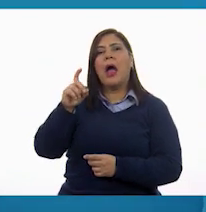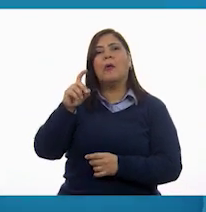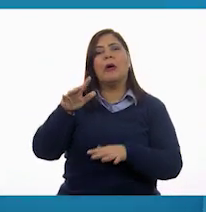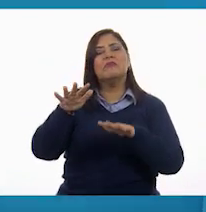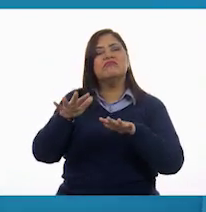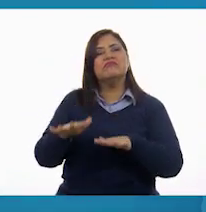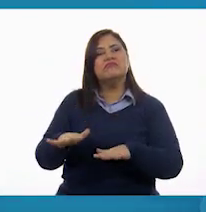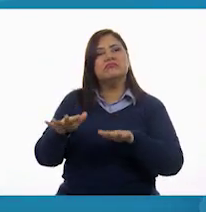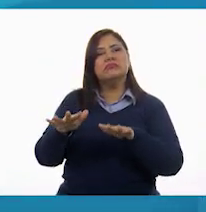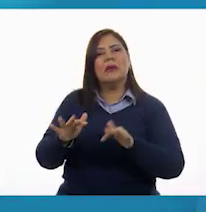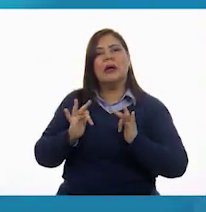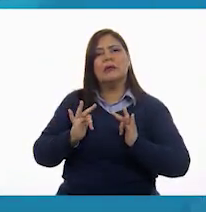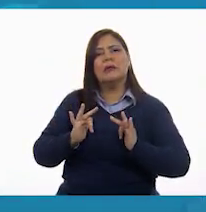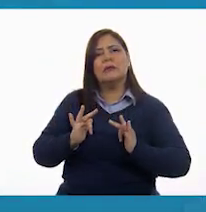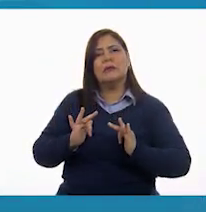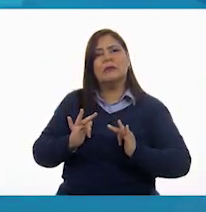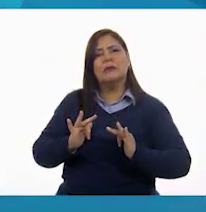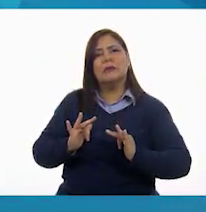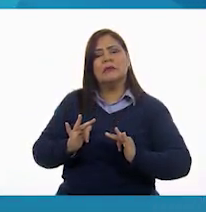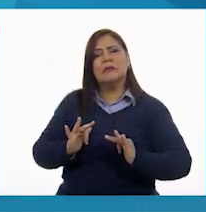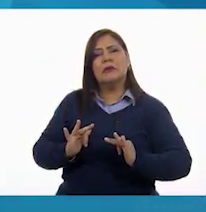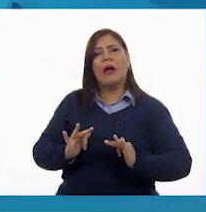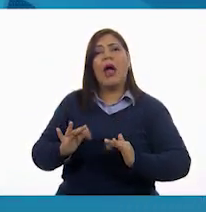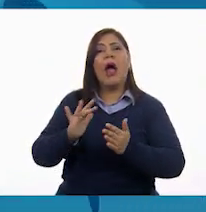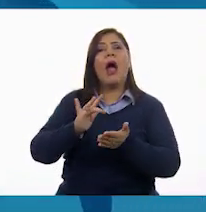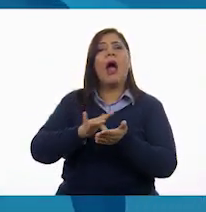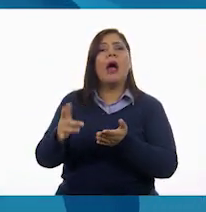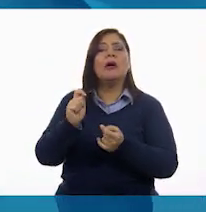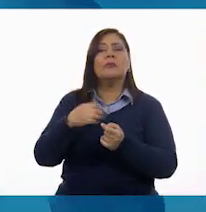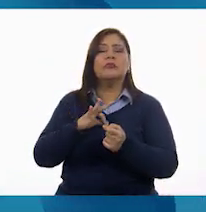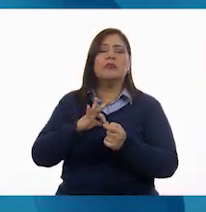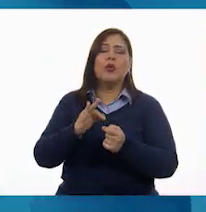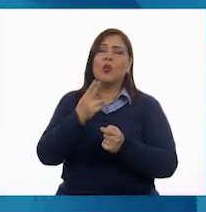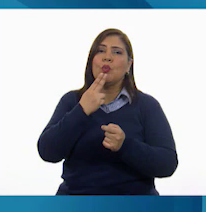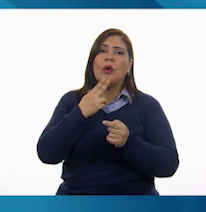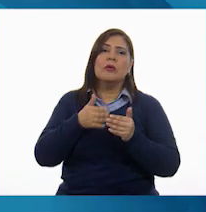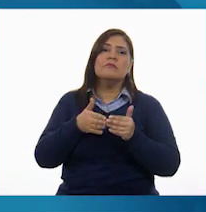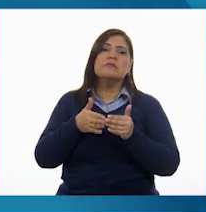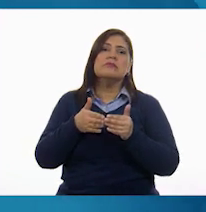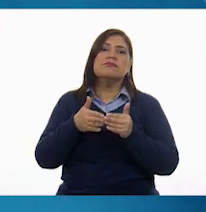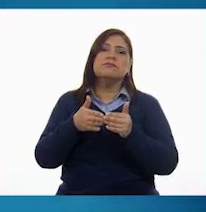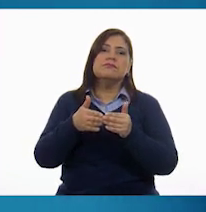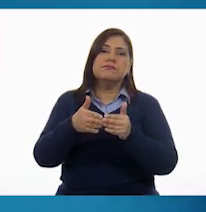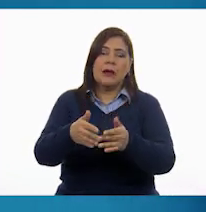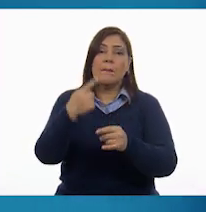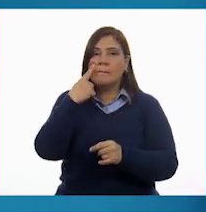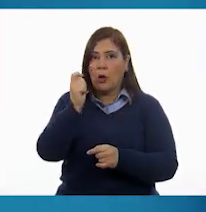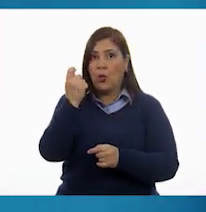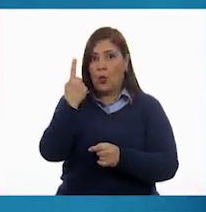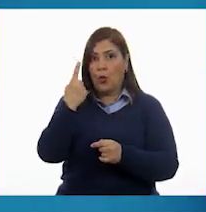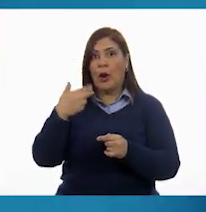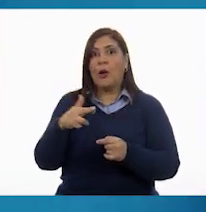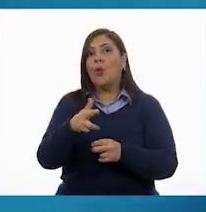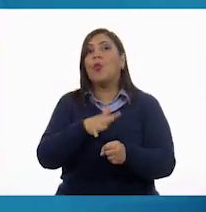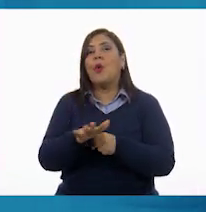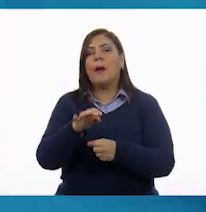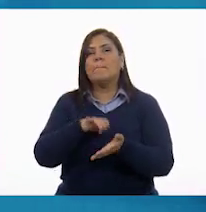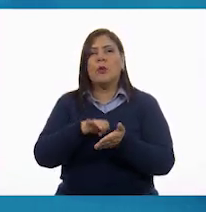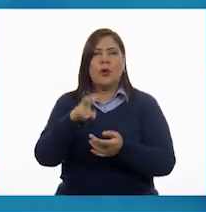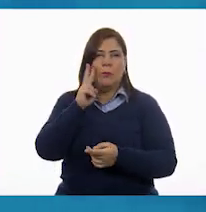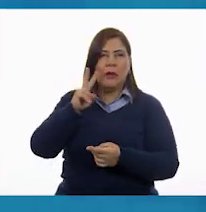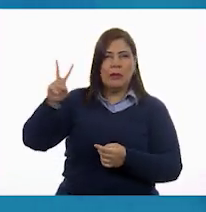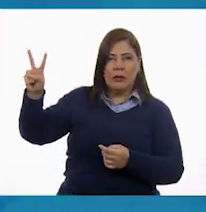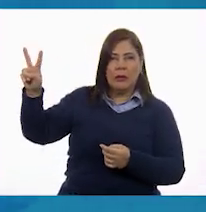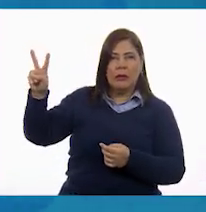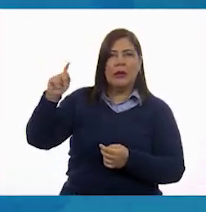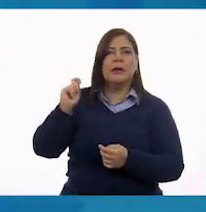tranquilas y sirven para la navegación. Uno de ellos puede ser, como la imagen que estamos